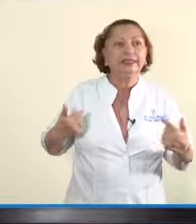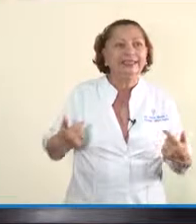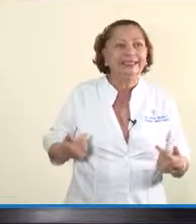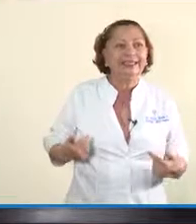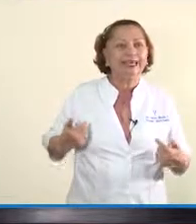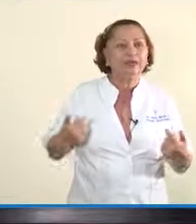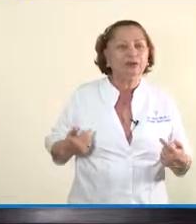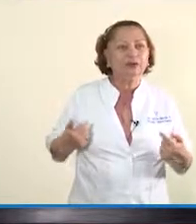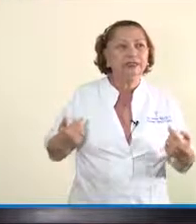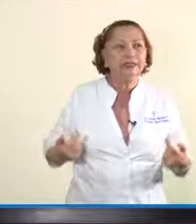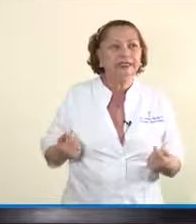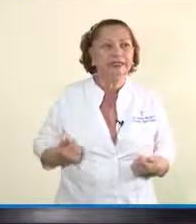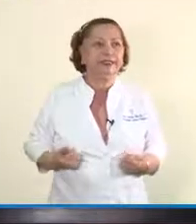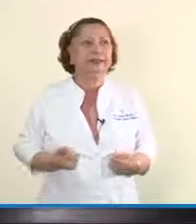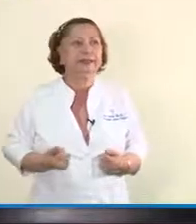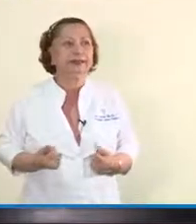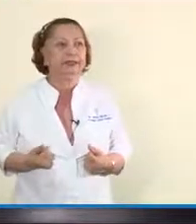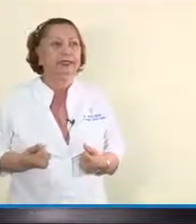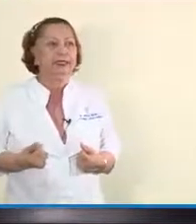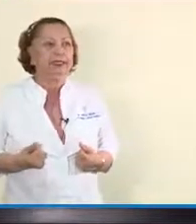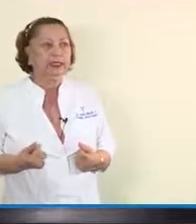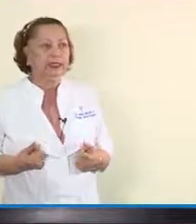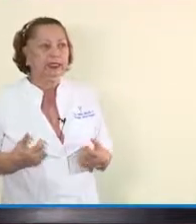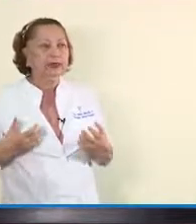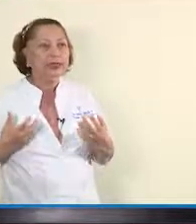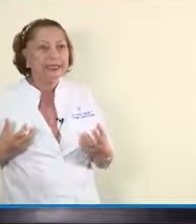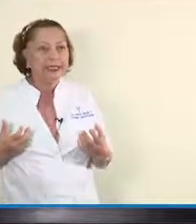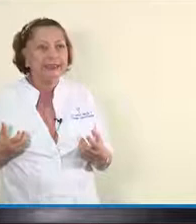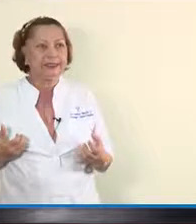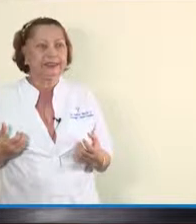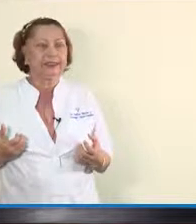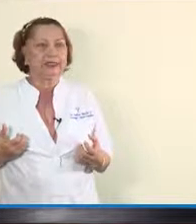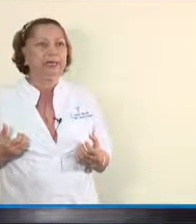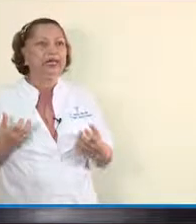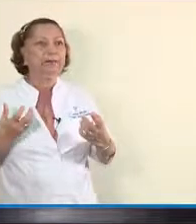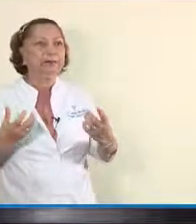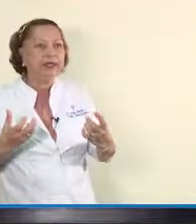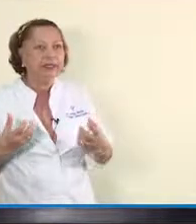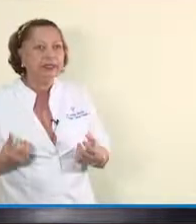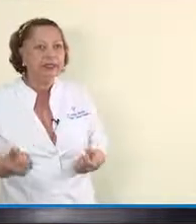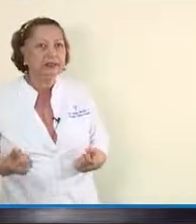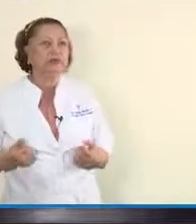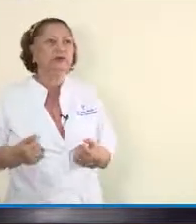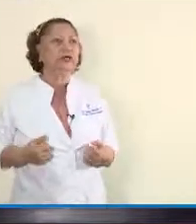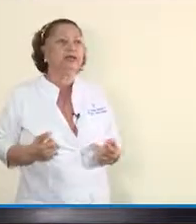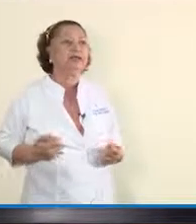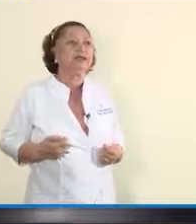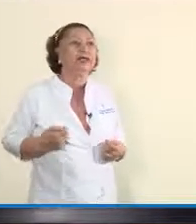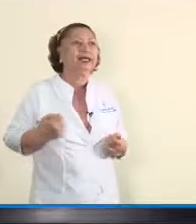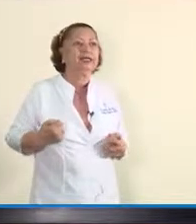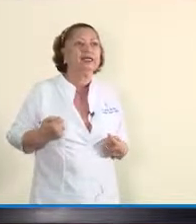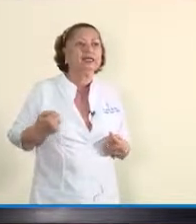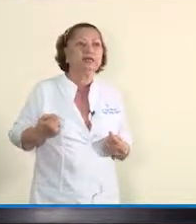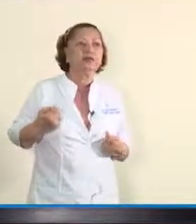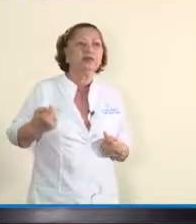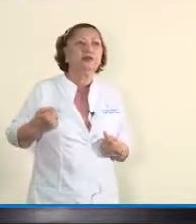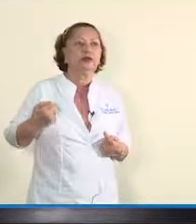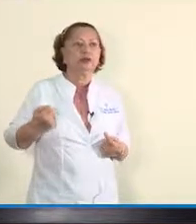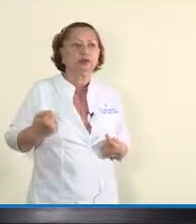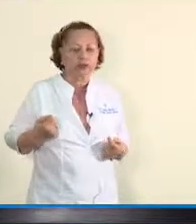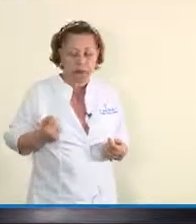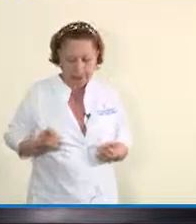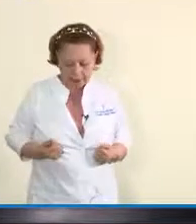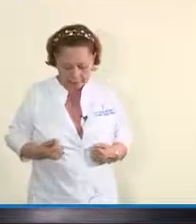tenemos que estar conscientes que una crisis es la pérdida temporal del